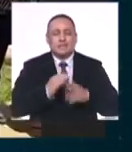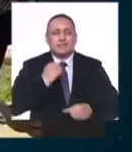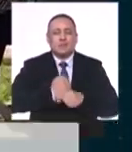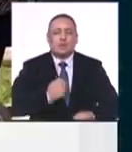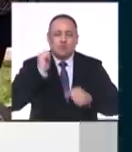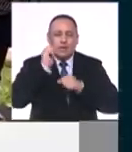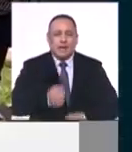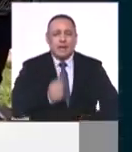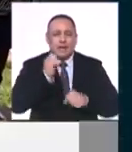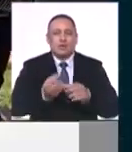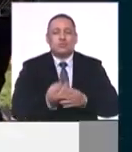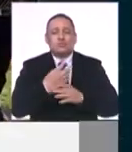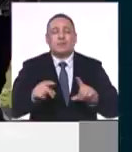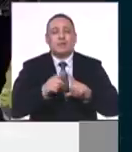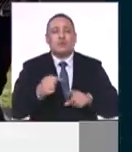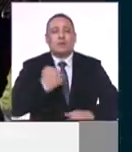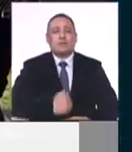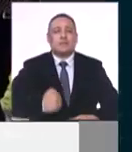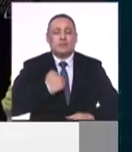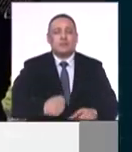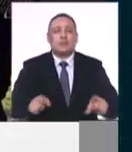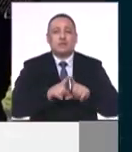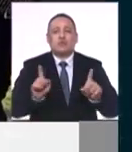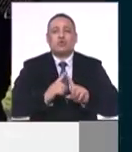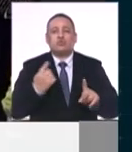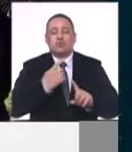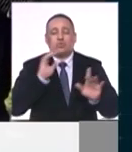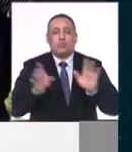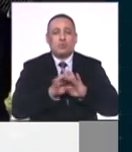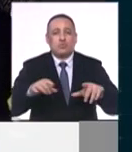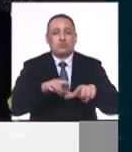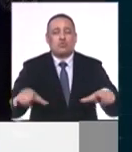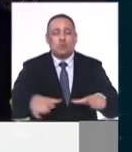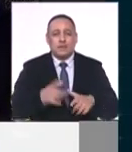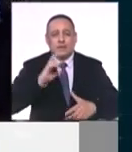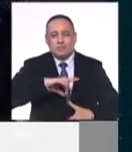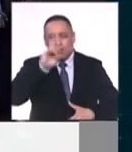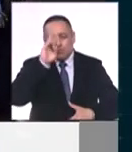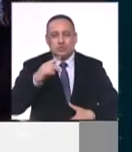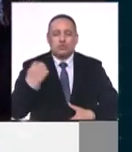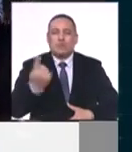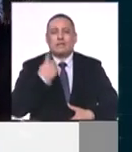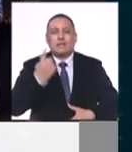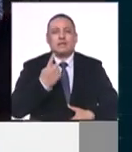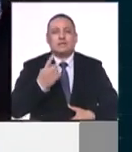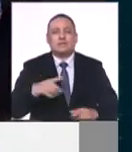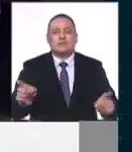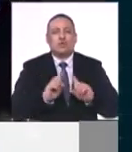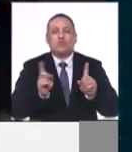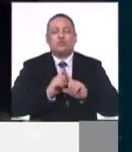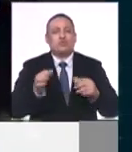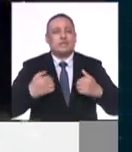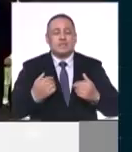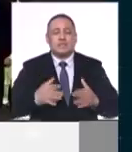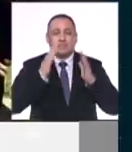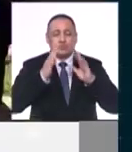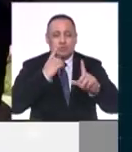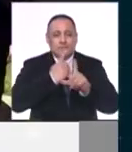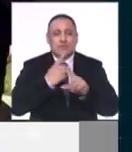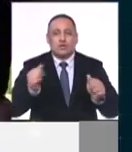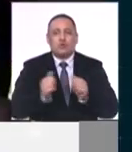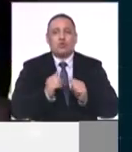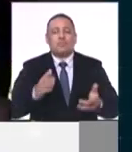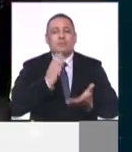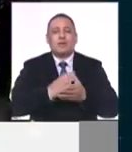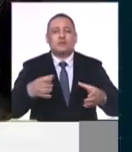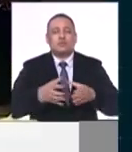agricultura, pero lamentablemente el sector de agricultura, no solamente en esta parte del país, sino generalizado, no tiene la atención directa de parte